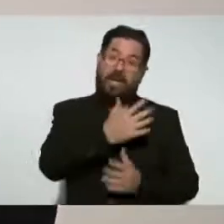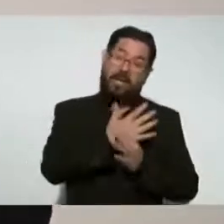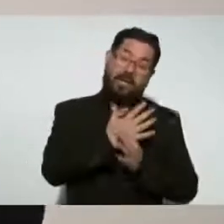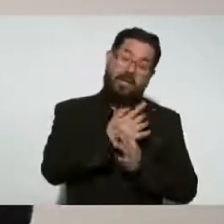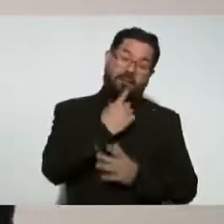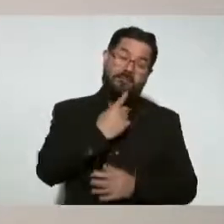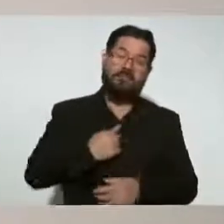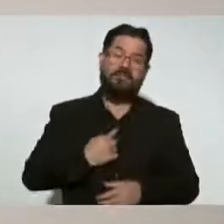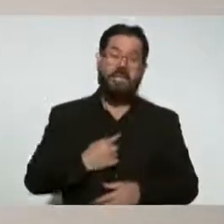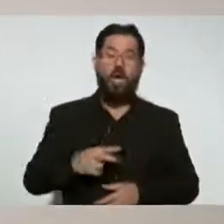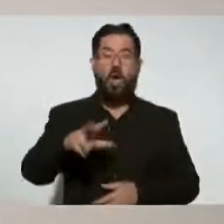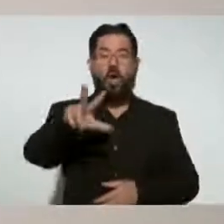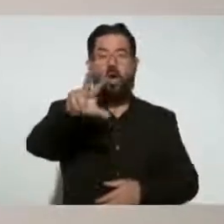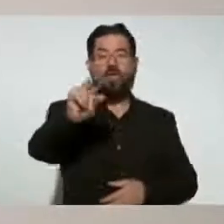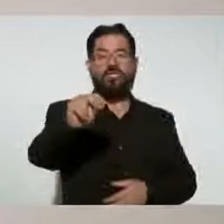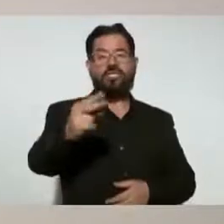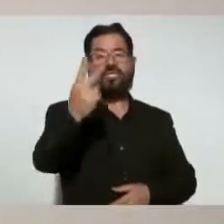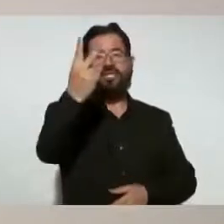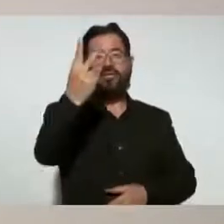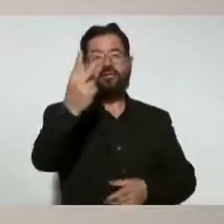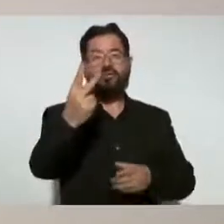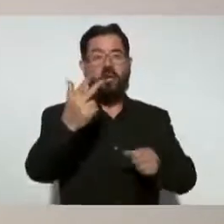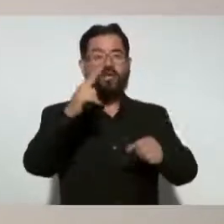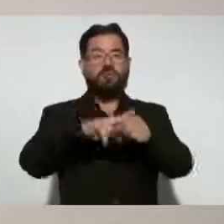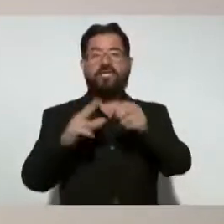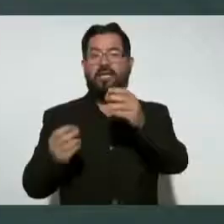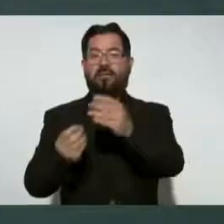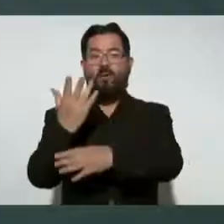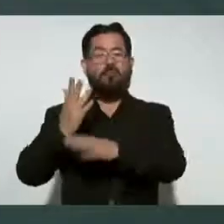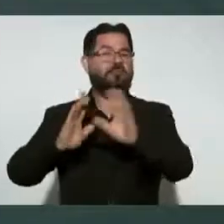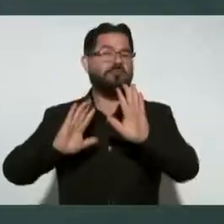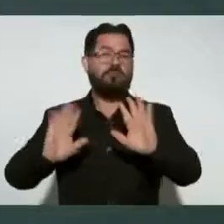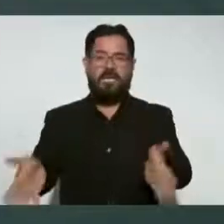terminado 82 hospitales.